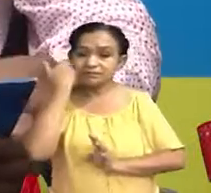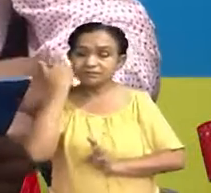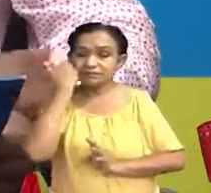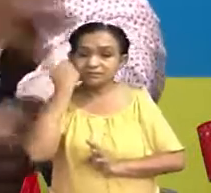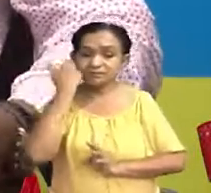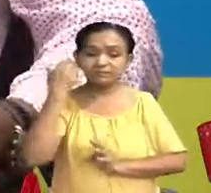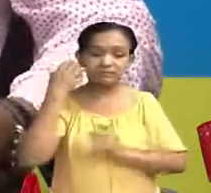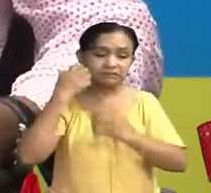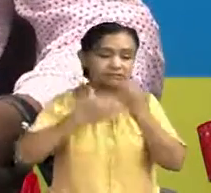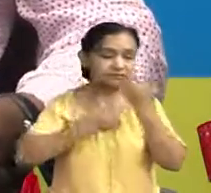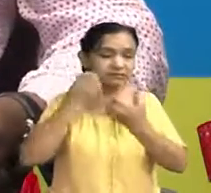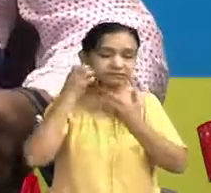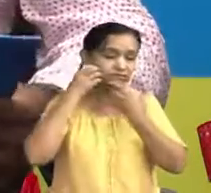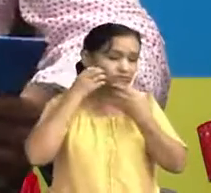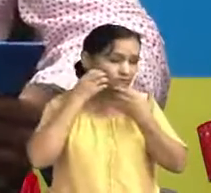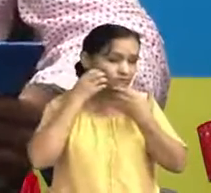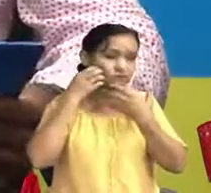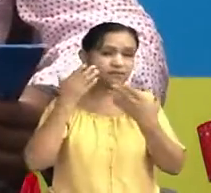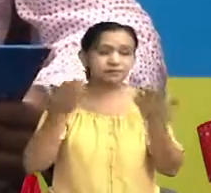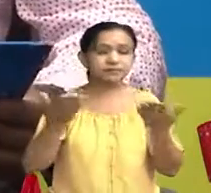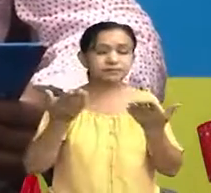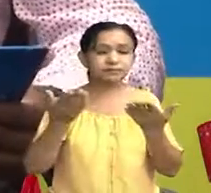que han sufrido de este